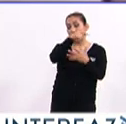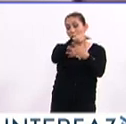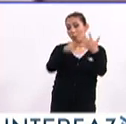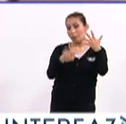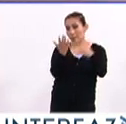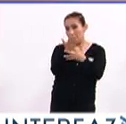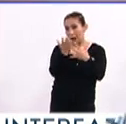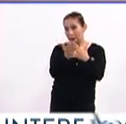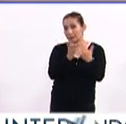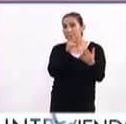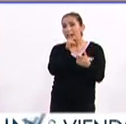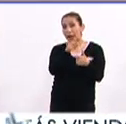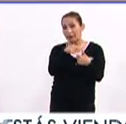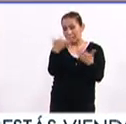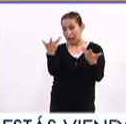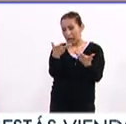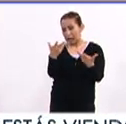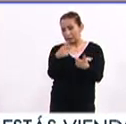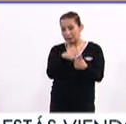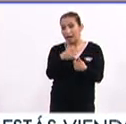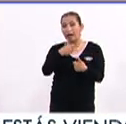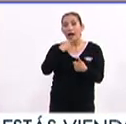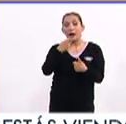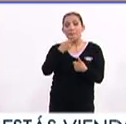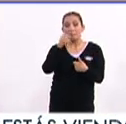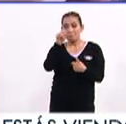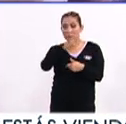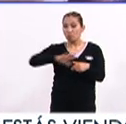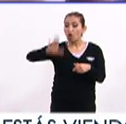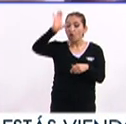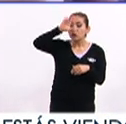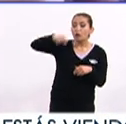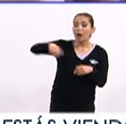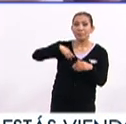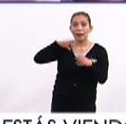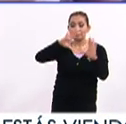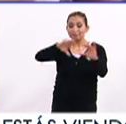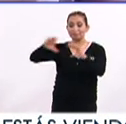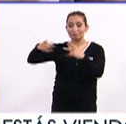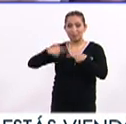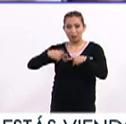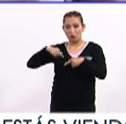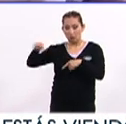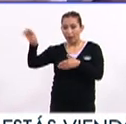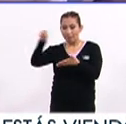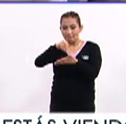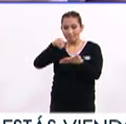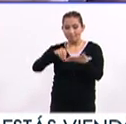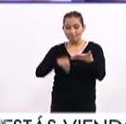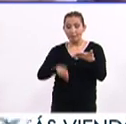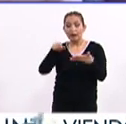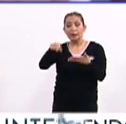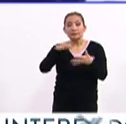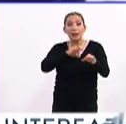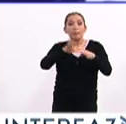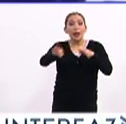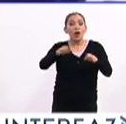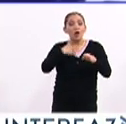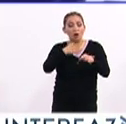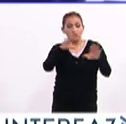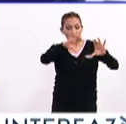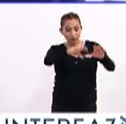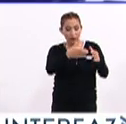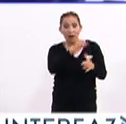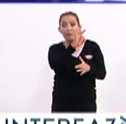fases que parten de las palabras generadoras habladas en el medio cultural del alfabetizado, a partir de las cuales se trabajan las